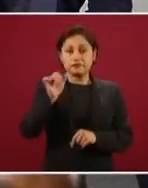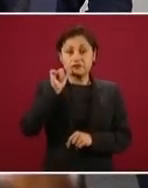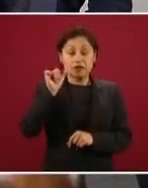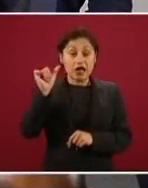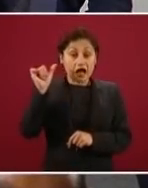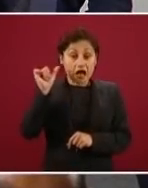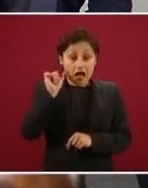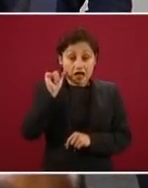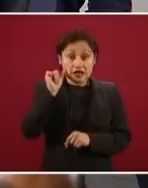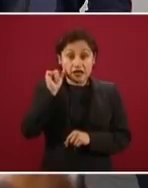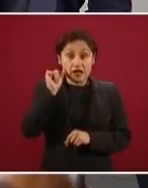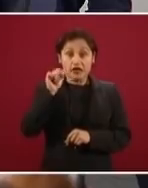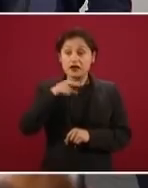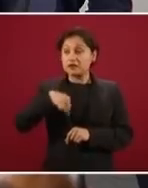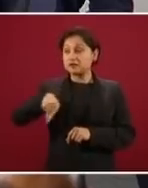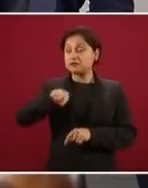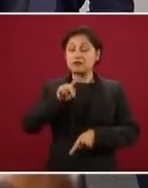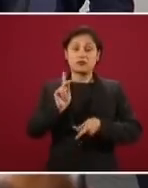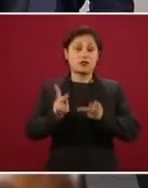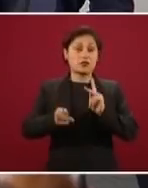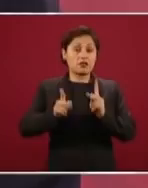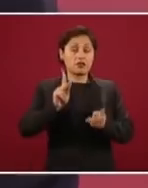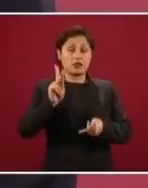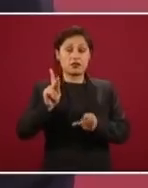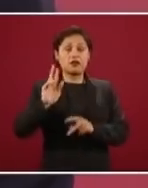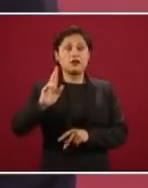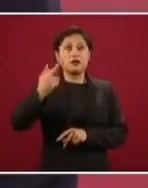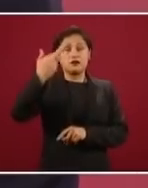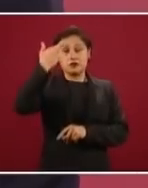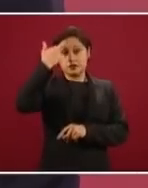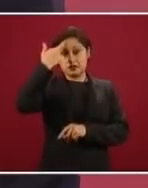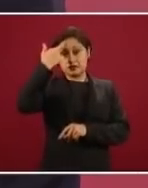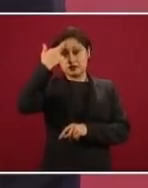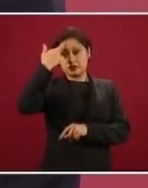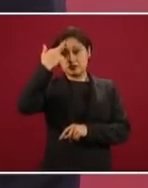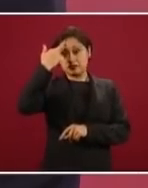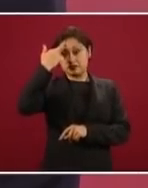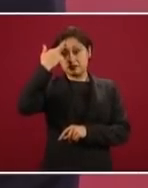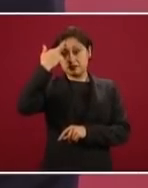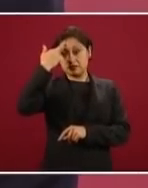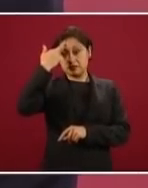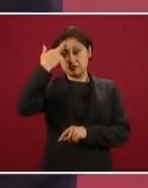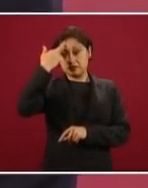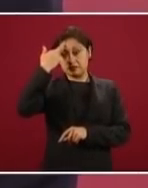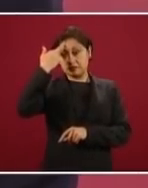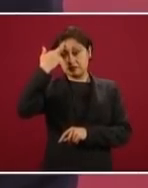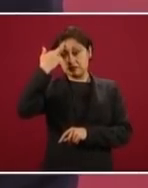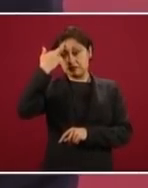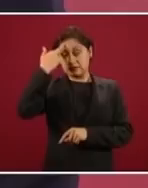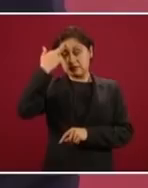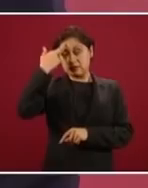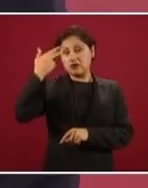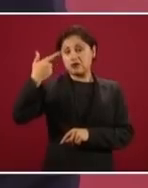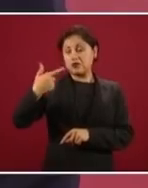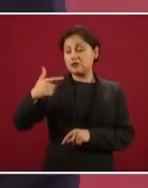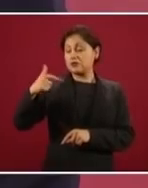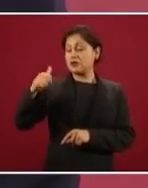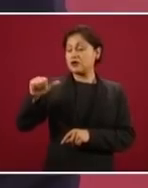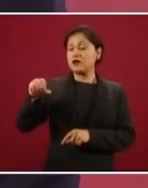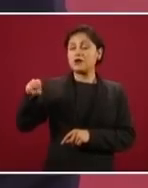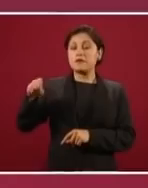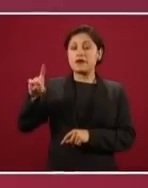recordando la forma como asesinaron a gustavo a madero y a paso